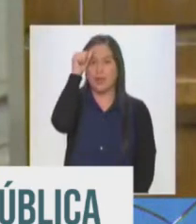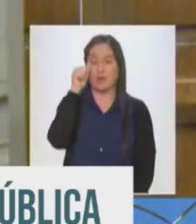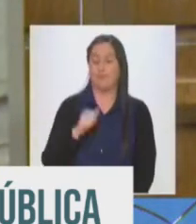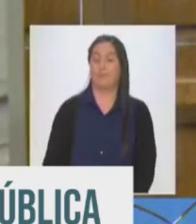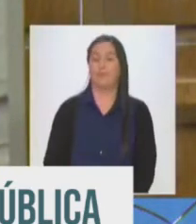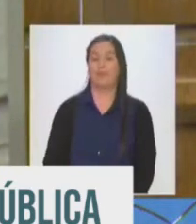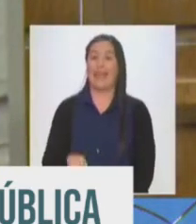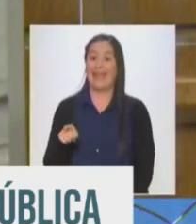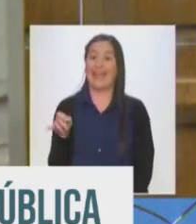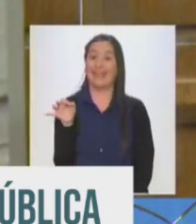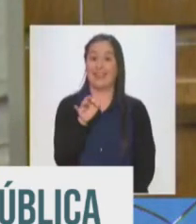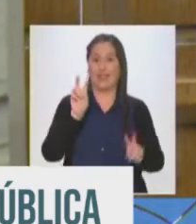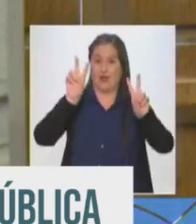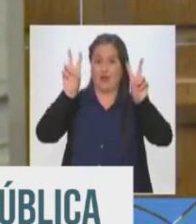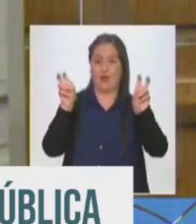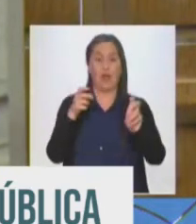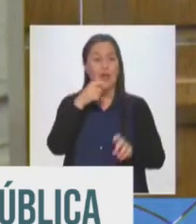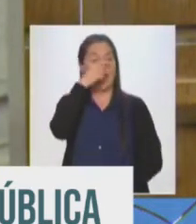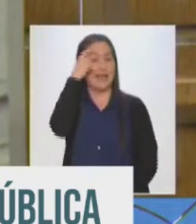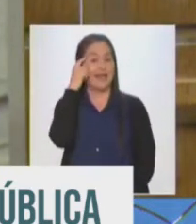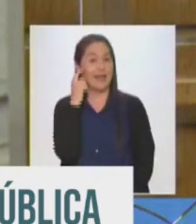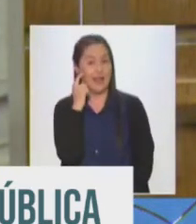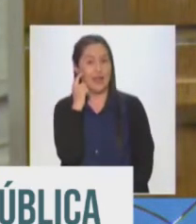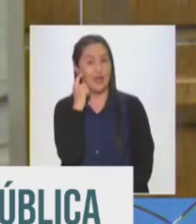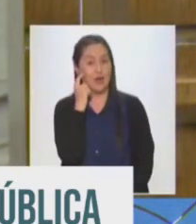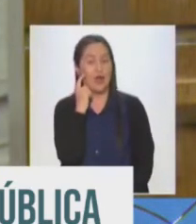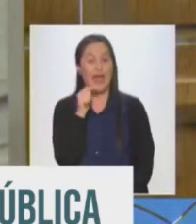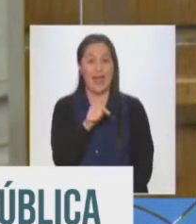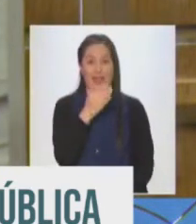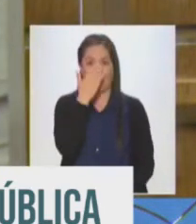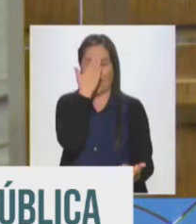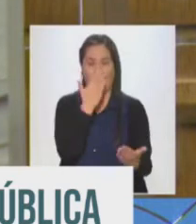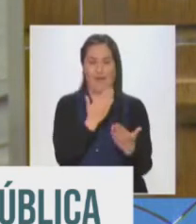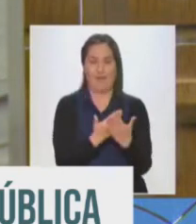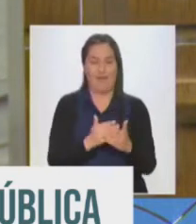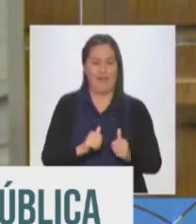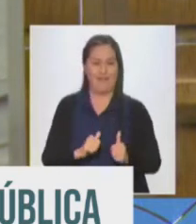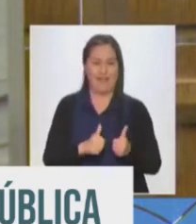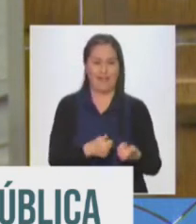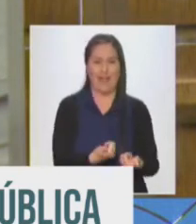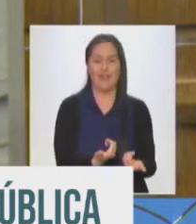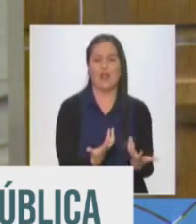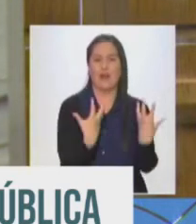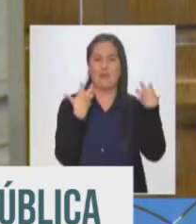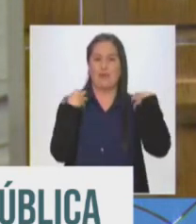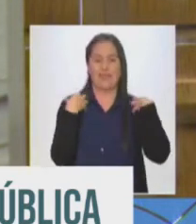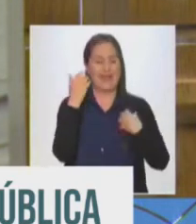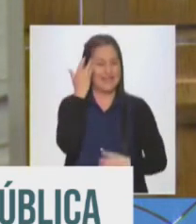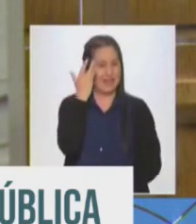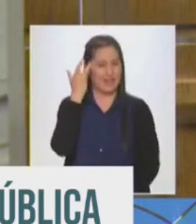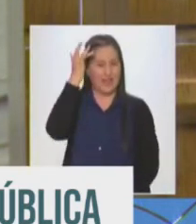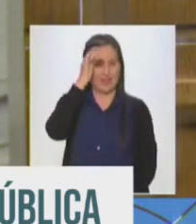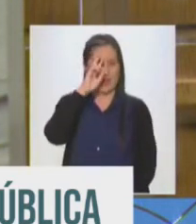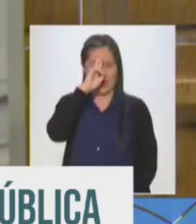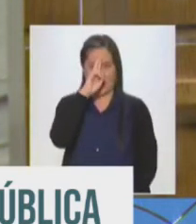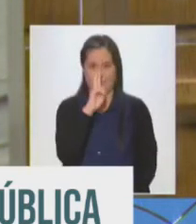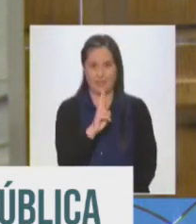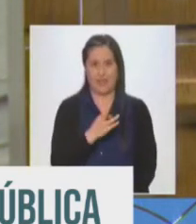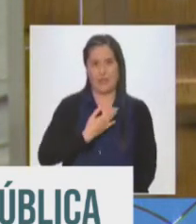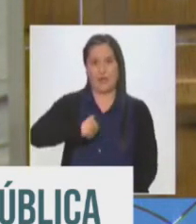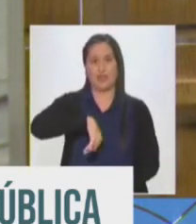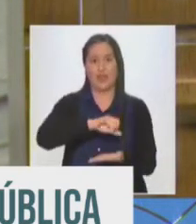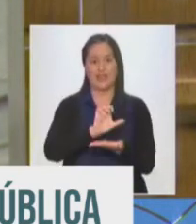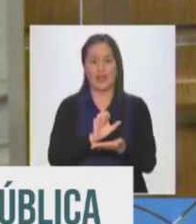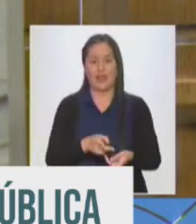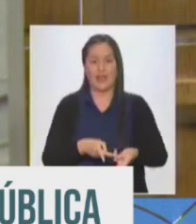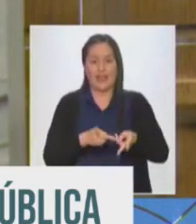creo, hablando a Rancones, que con esto hemos enfrentado con responsabilidad, sabiduría, respetando nuestro Estado de Derecho, el tema de